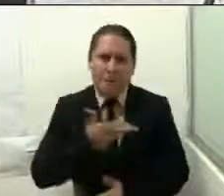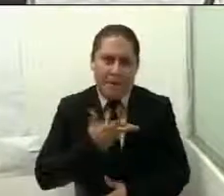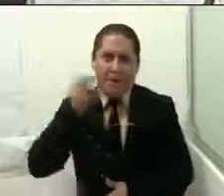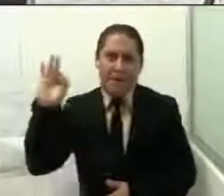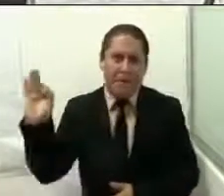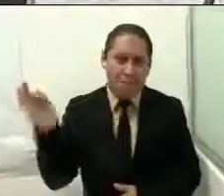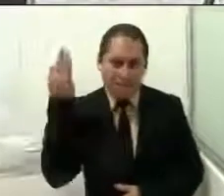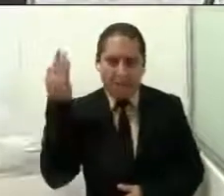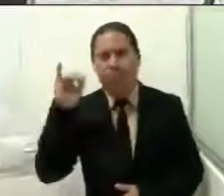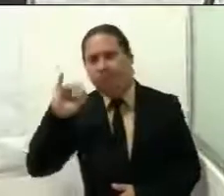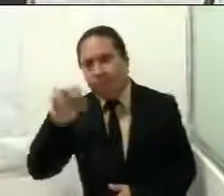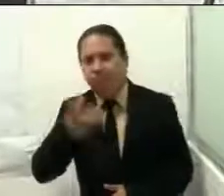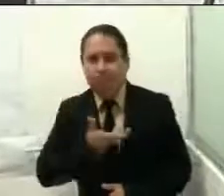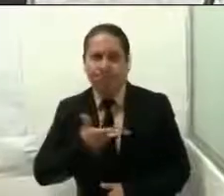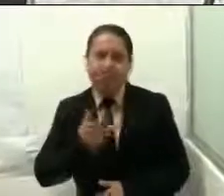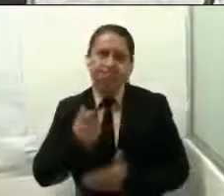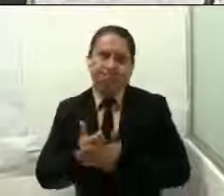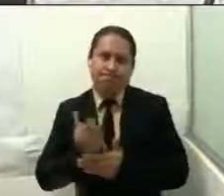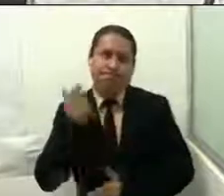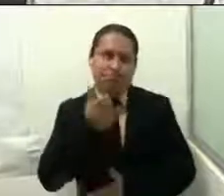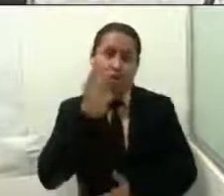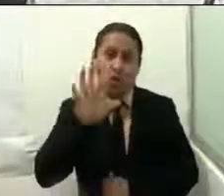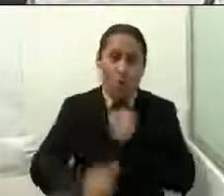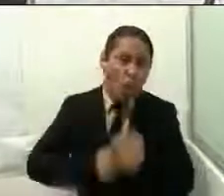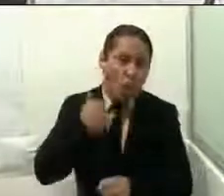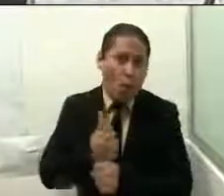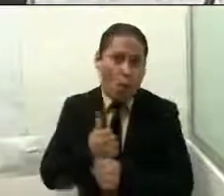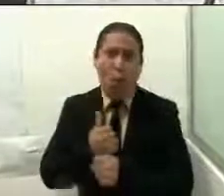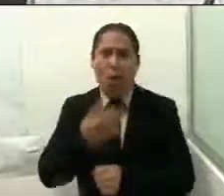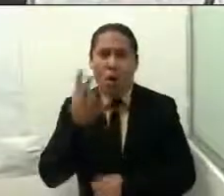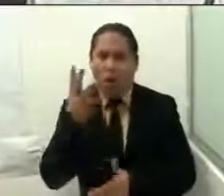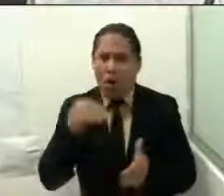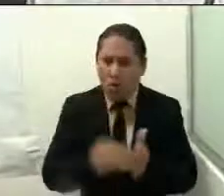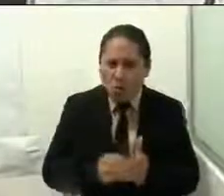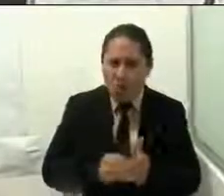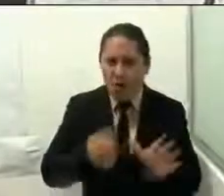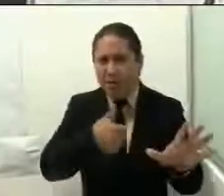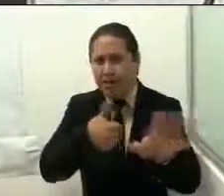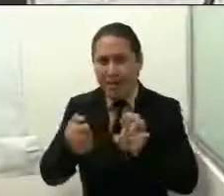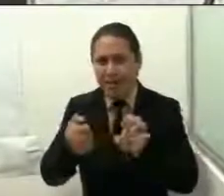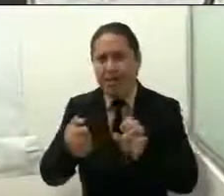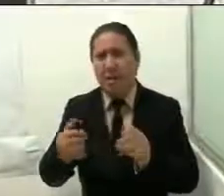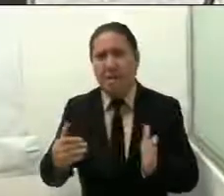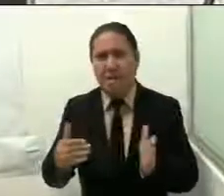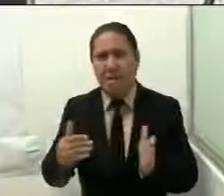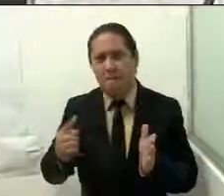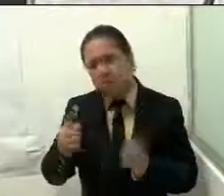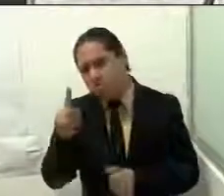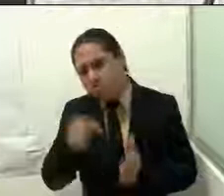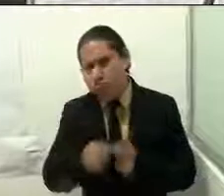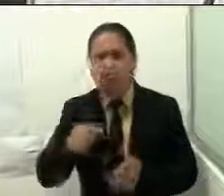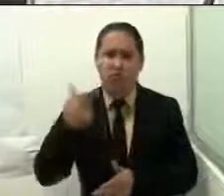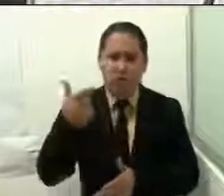se destinaron en cinco años de gobierno 4600 6.7 millones